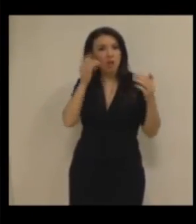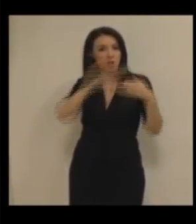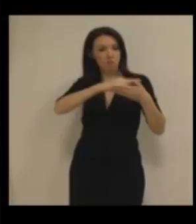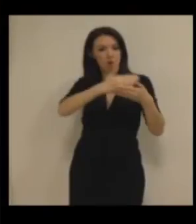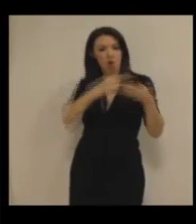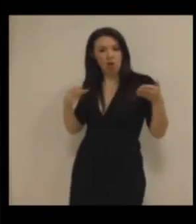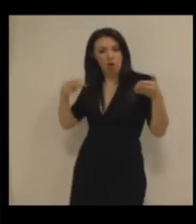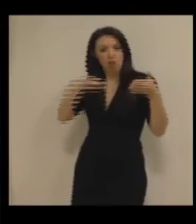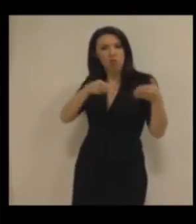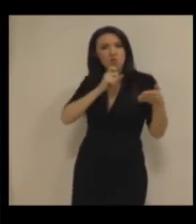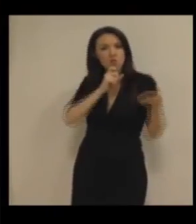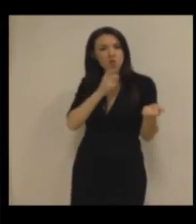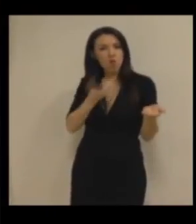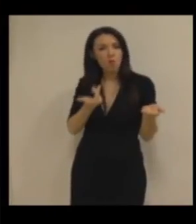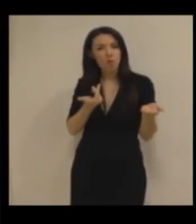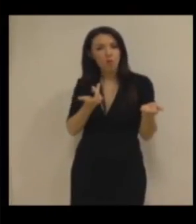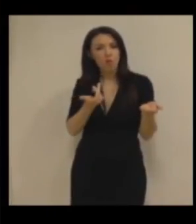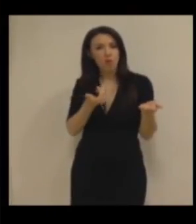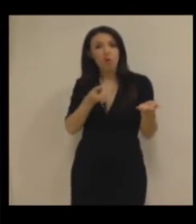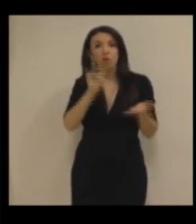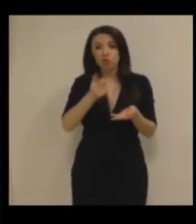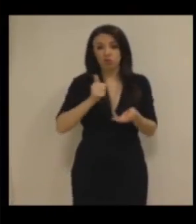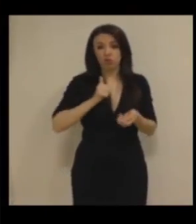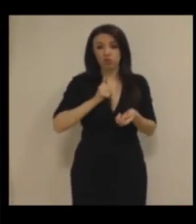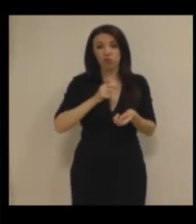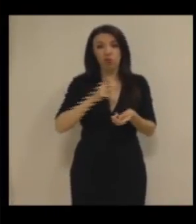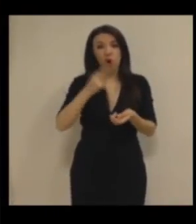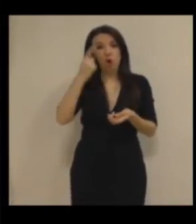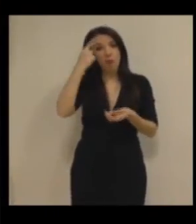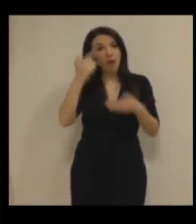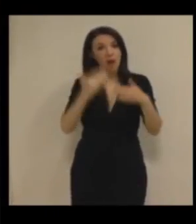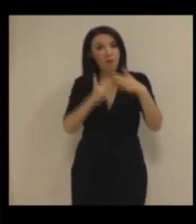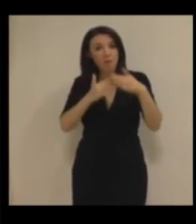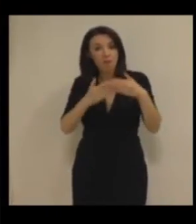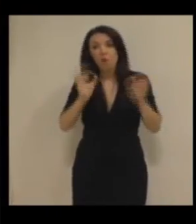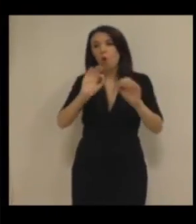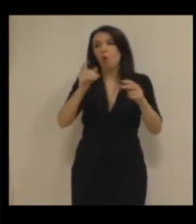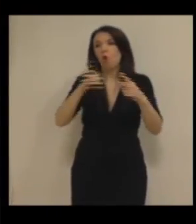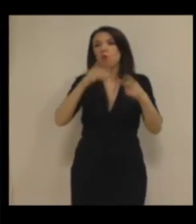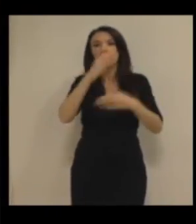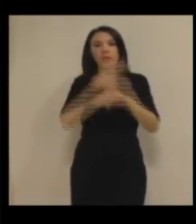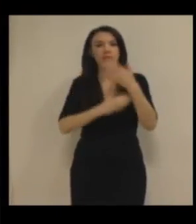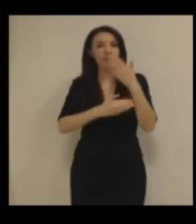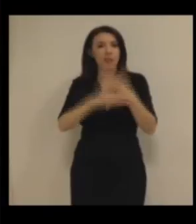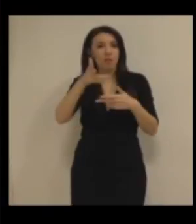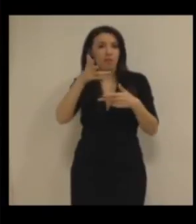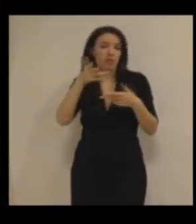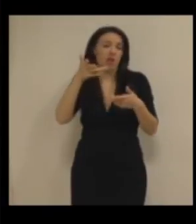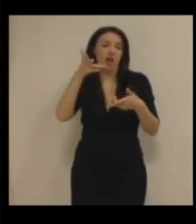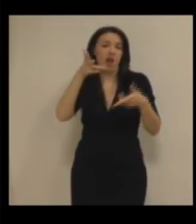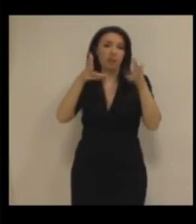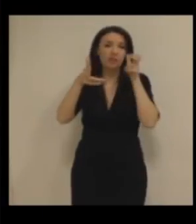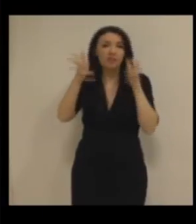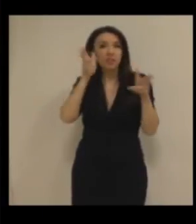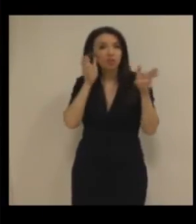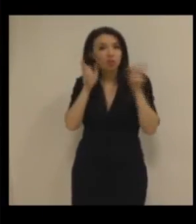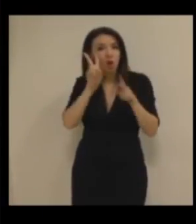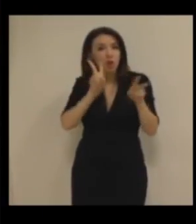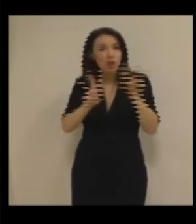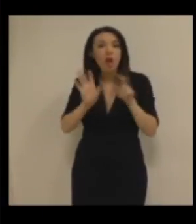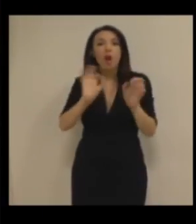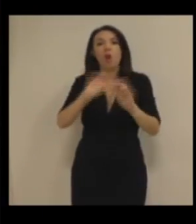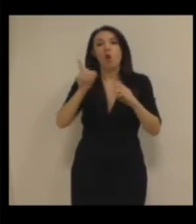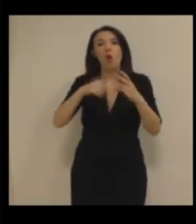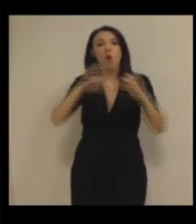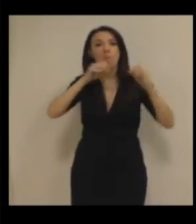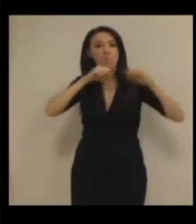solo beneficiaría a personas con parálisis cerebral, personas con discapacidad sensorial o personas con discapacidad intelectual, o